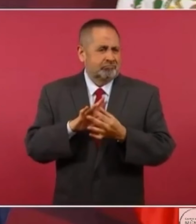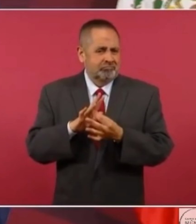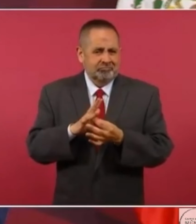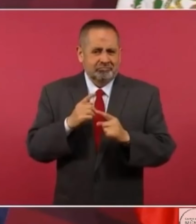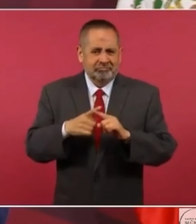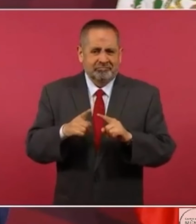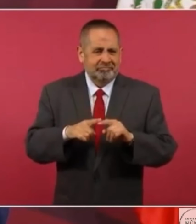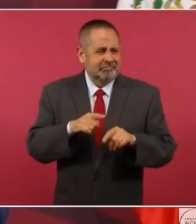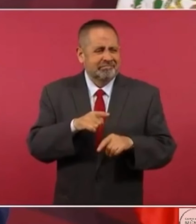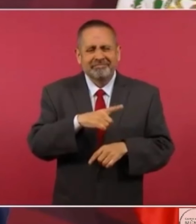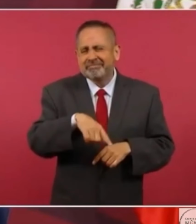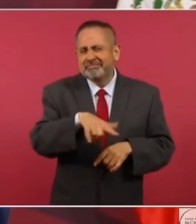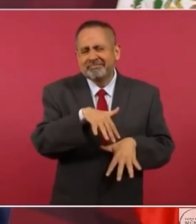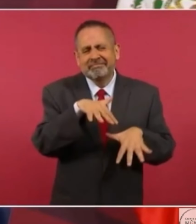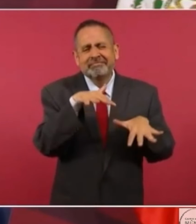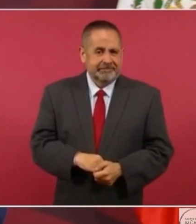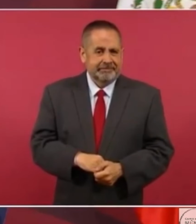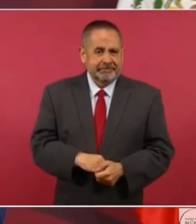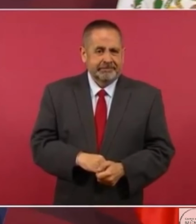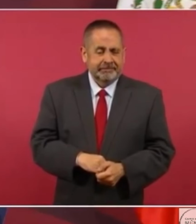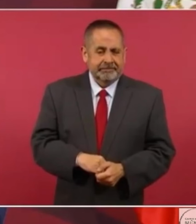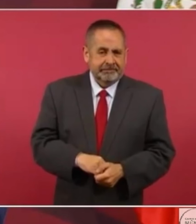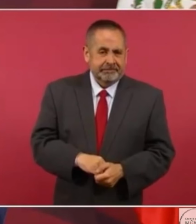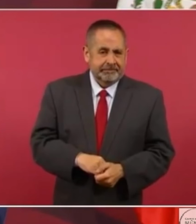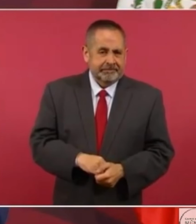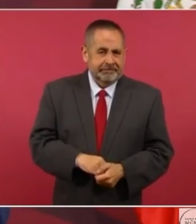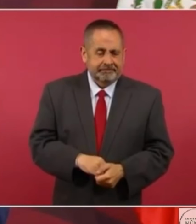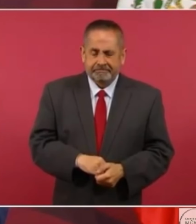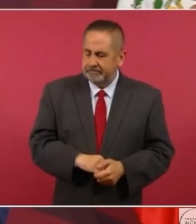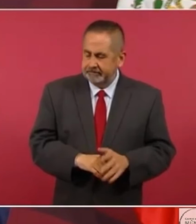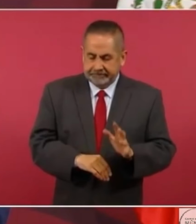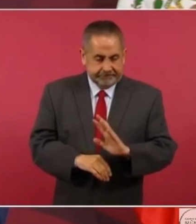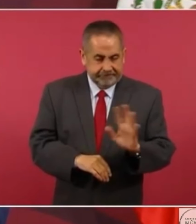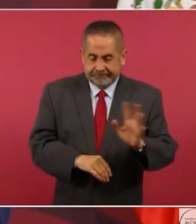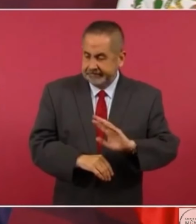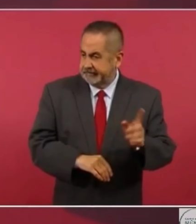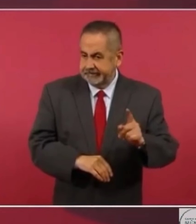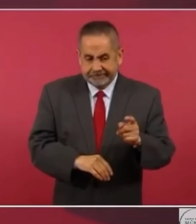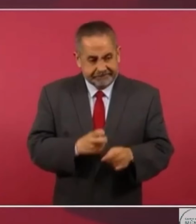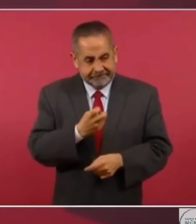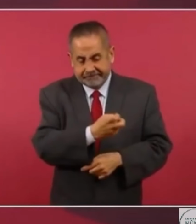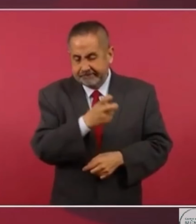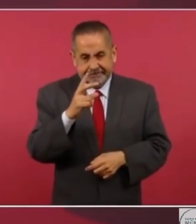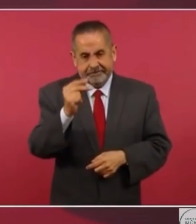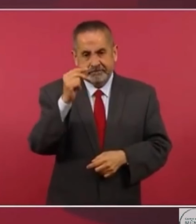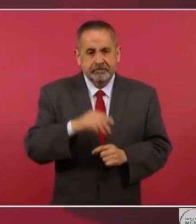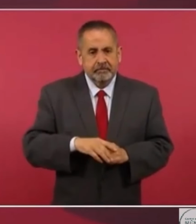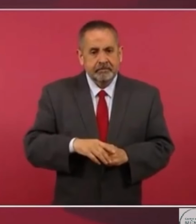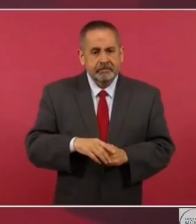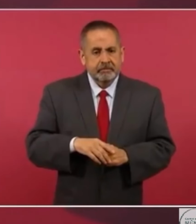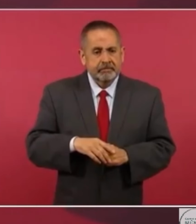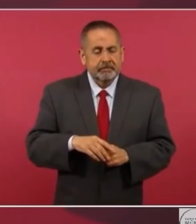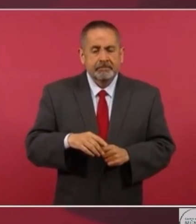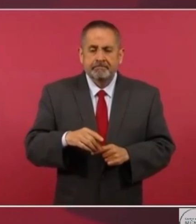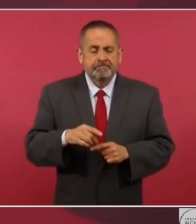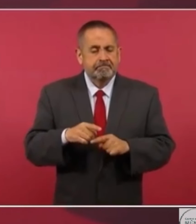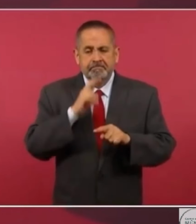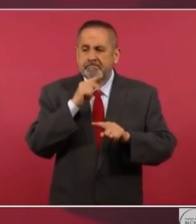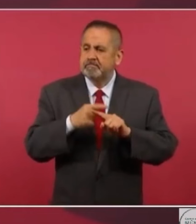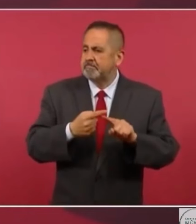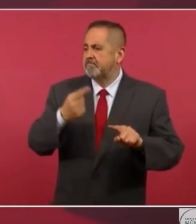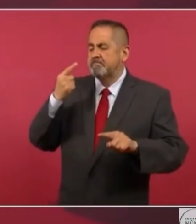y el lujo barato. Hay que regresar a la filosofía del humanismo,